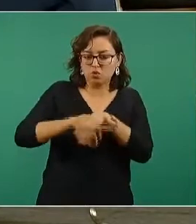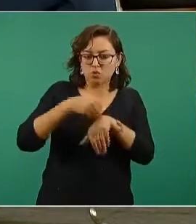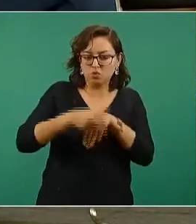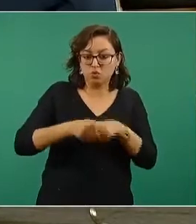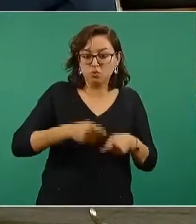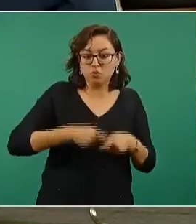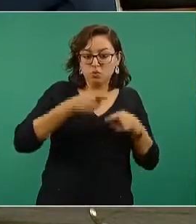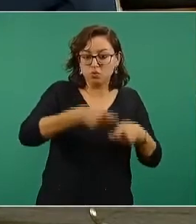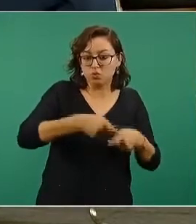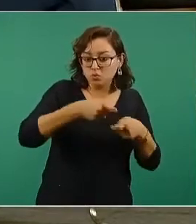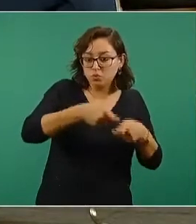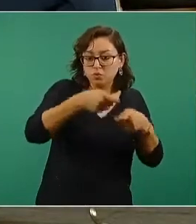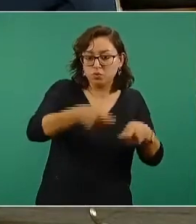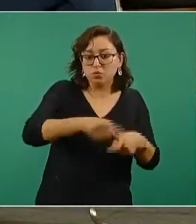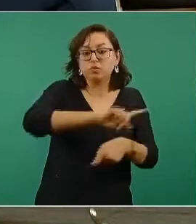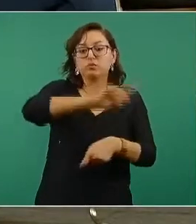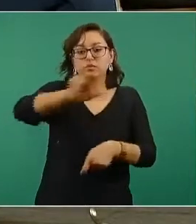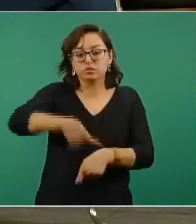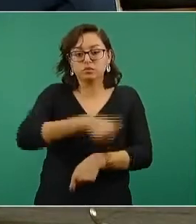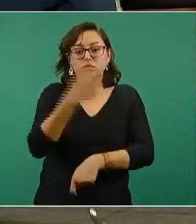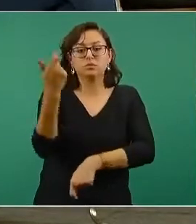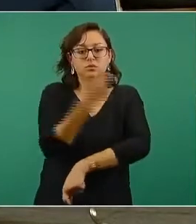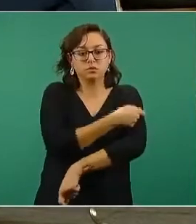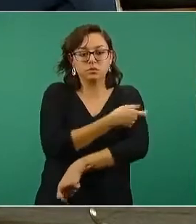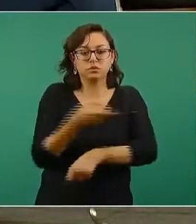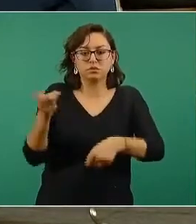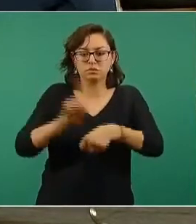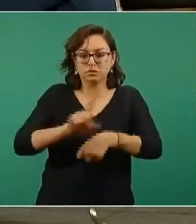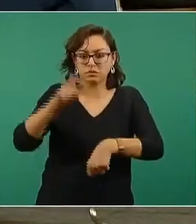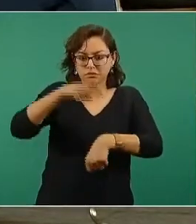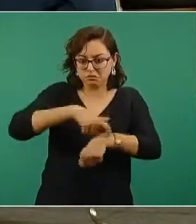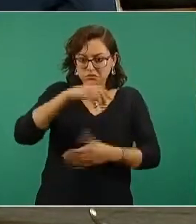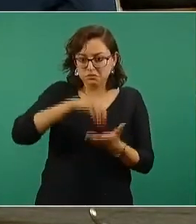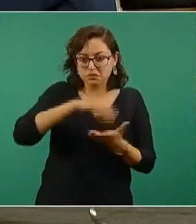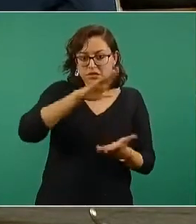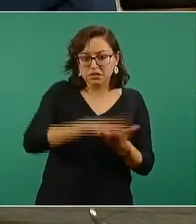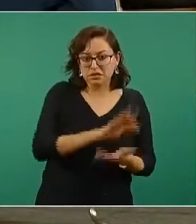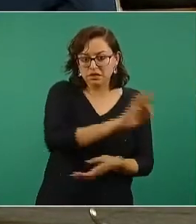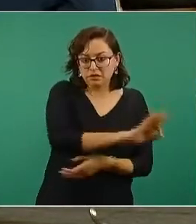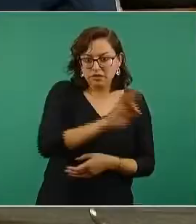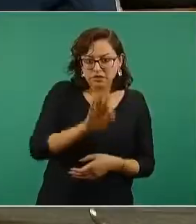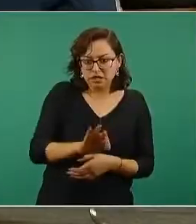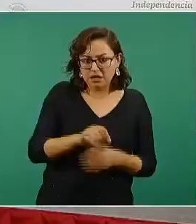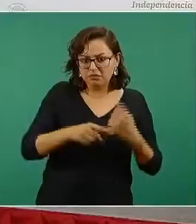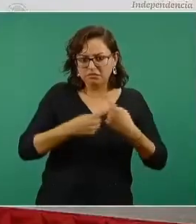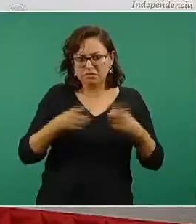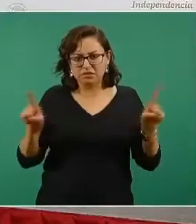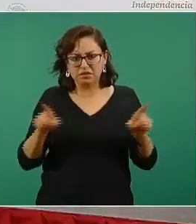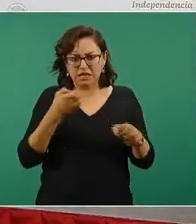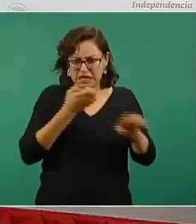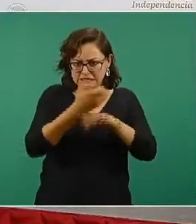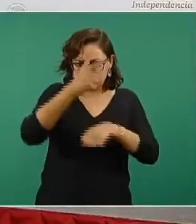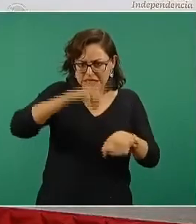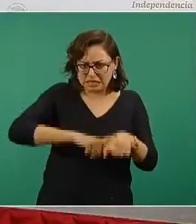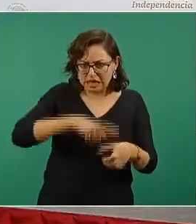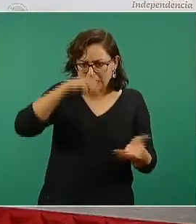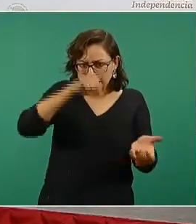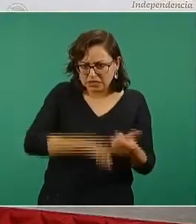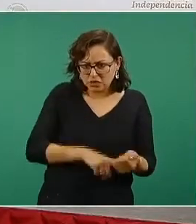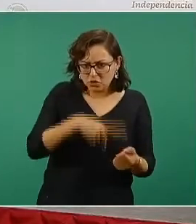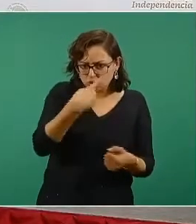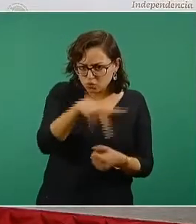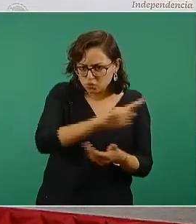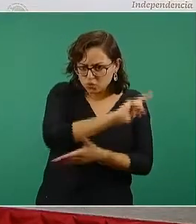a hacer acreedores a la vacuna, el día y el horario. ¿Por qué está pasando esto? Bueno, a